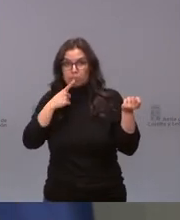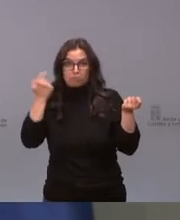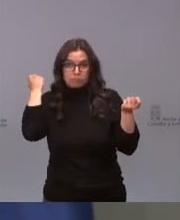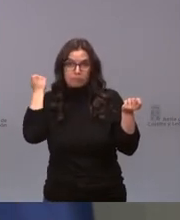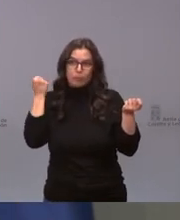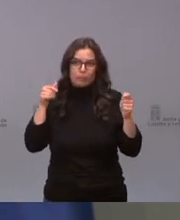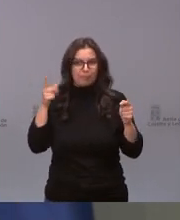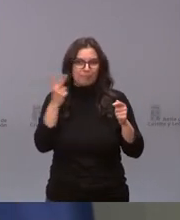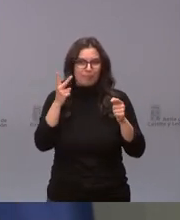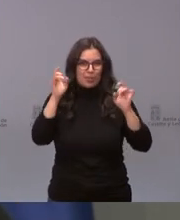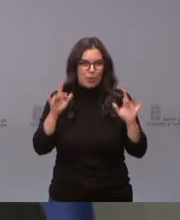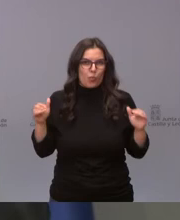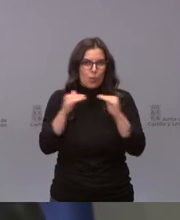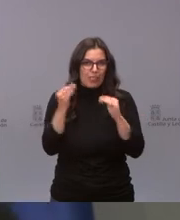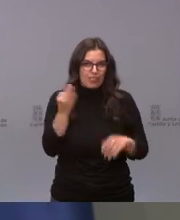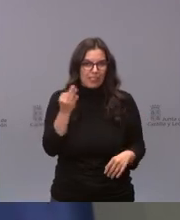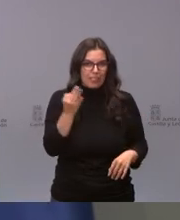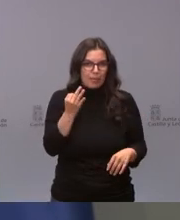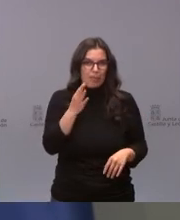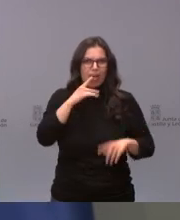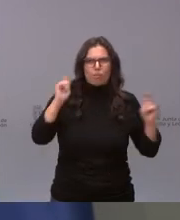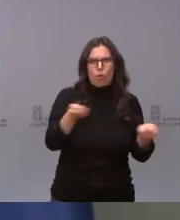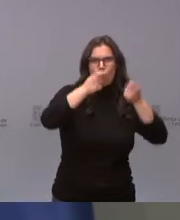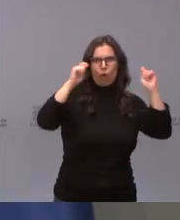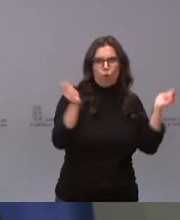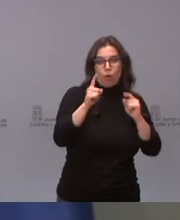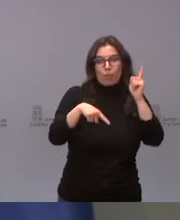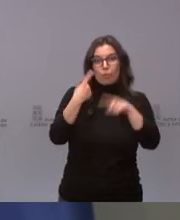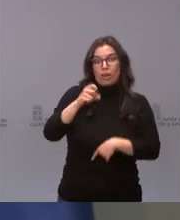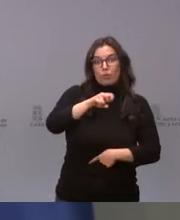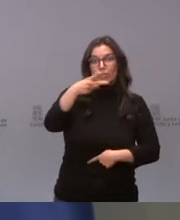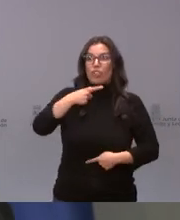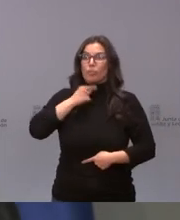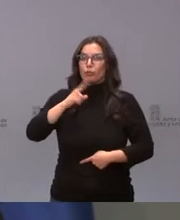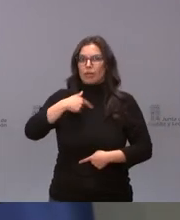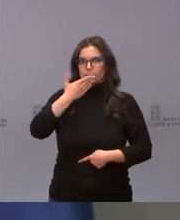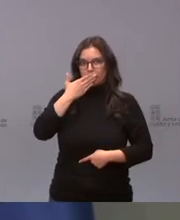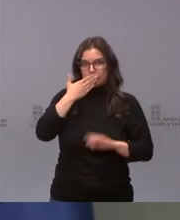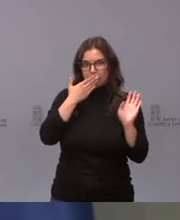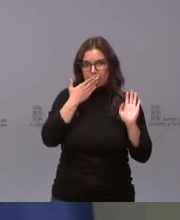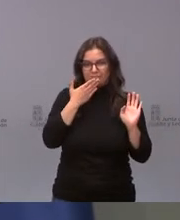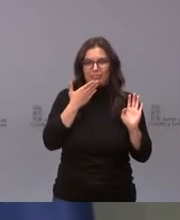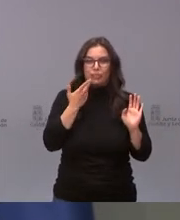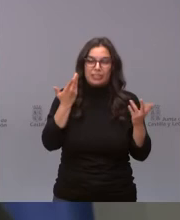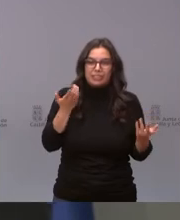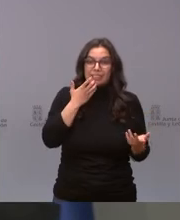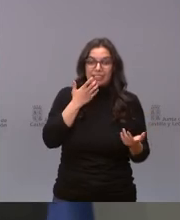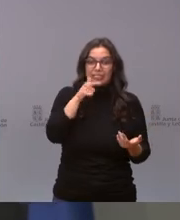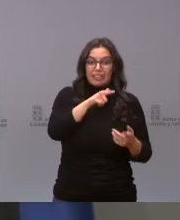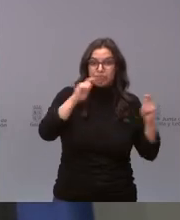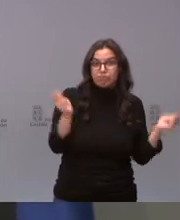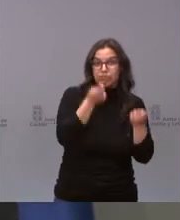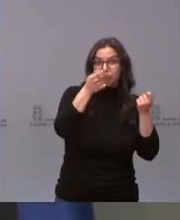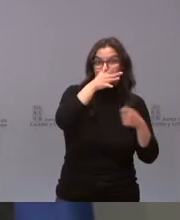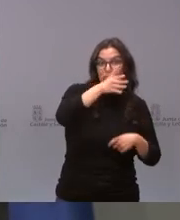ocupa mucho más espacio que el fallo. Si es importante el anuncio, espero que sea igual de importante